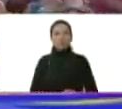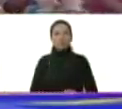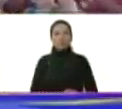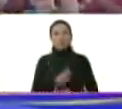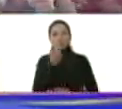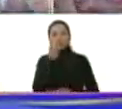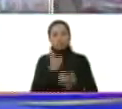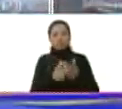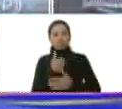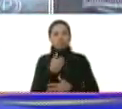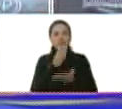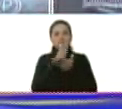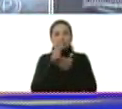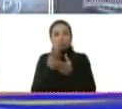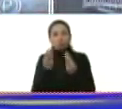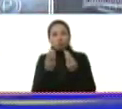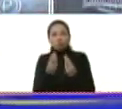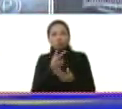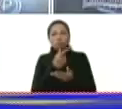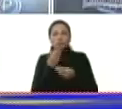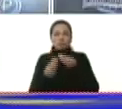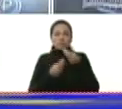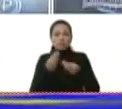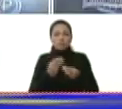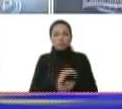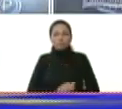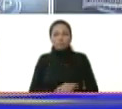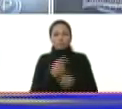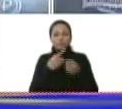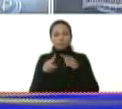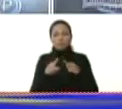Falta todavía siempre mucho por hacer, pero